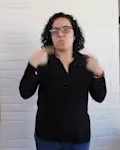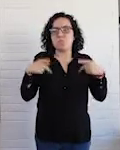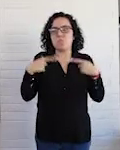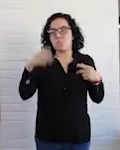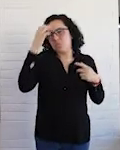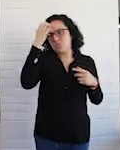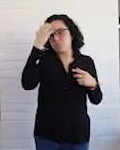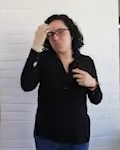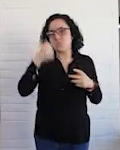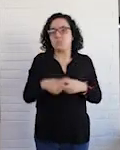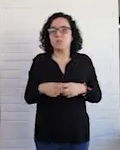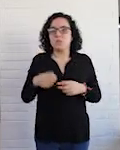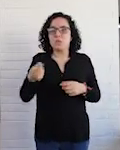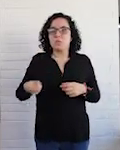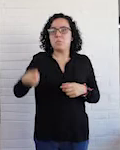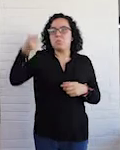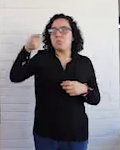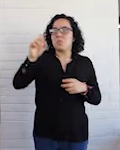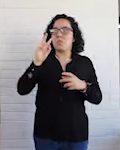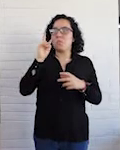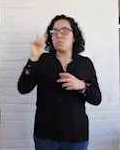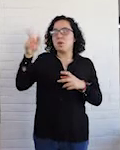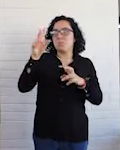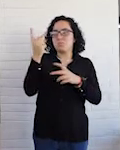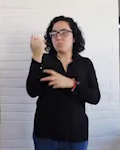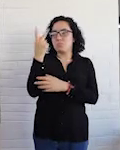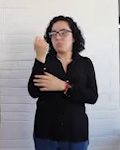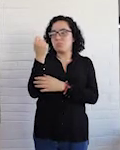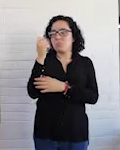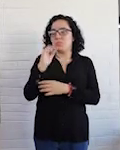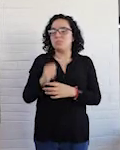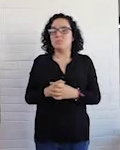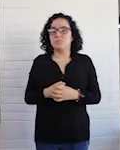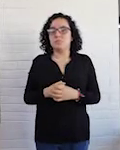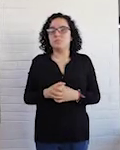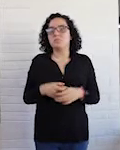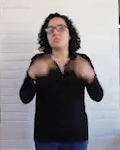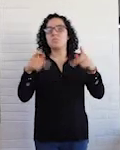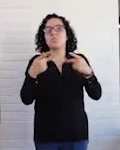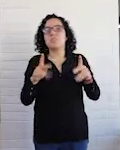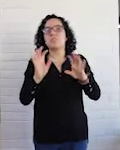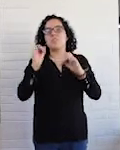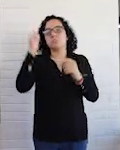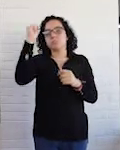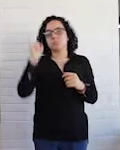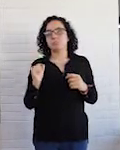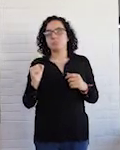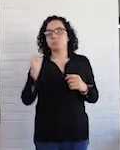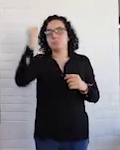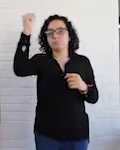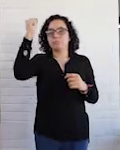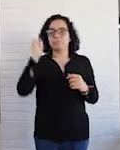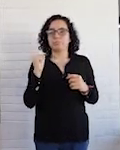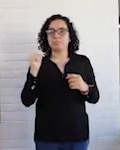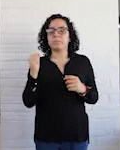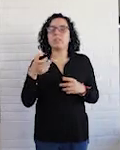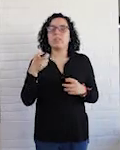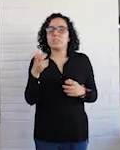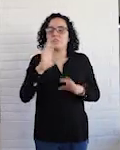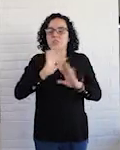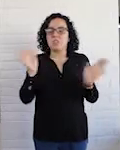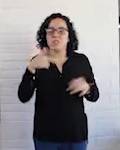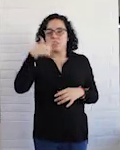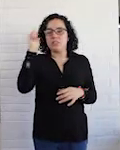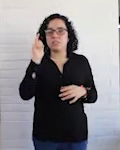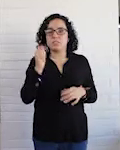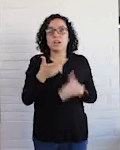era, sube la palanca de los anuncios de la tele, se vendía, baja la palanca. Así funcionaba. Ya no basta con eso.